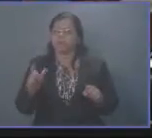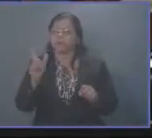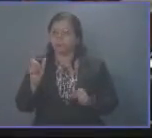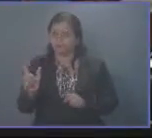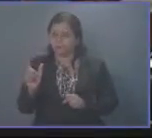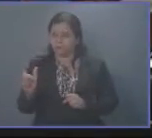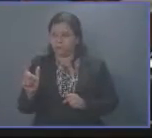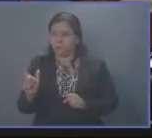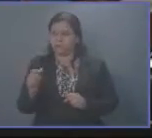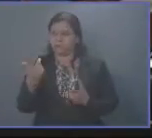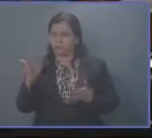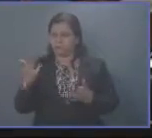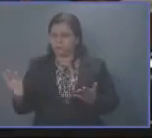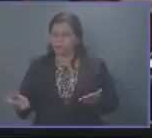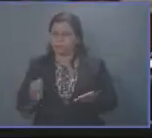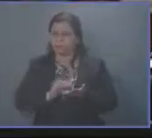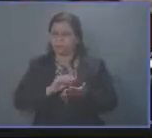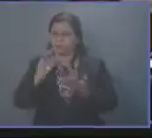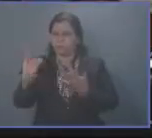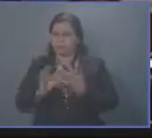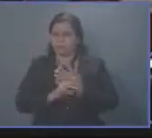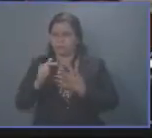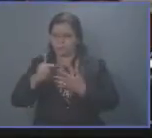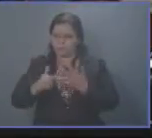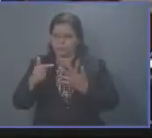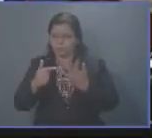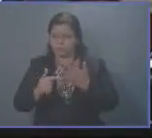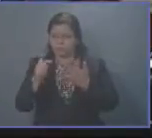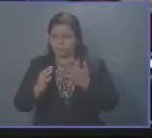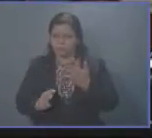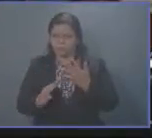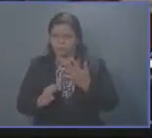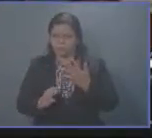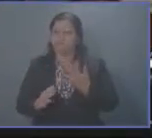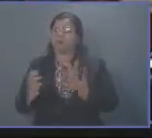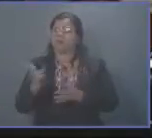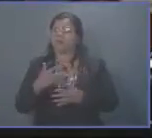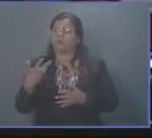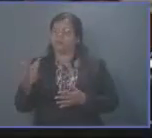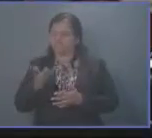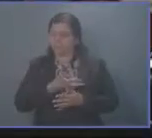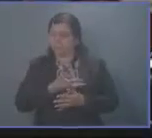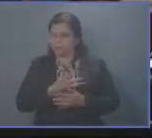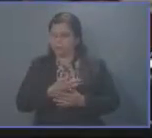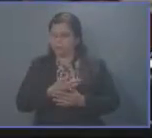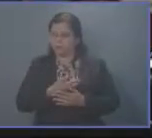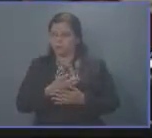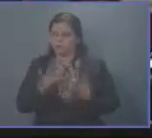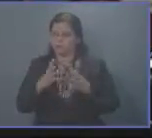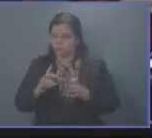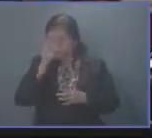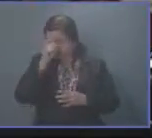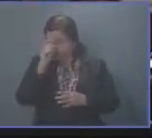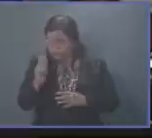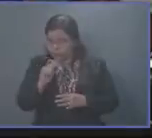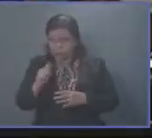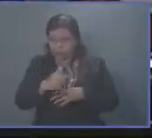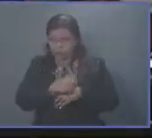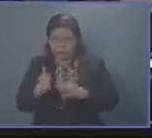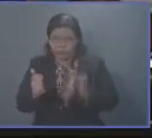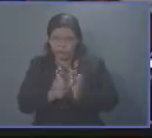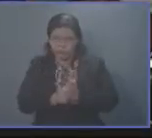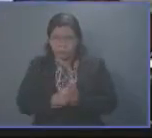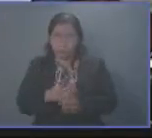se adjunta el respectivo proyecto de decreto, lo que se hace del conocimiento del honorable pleno